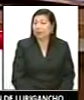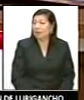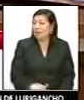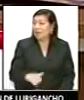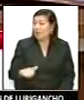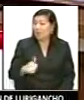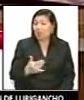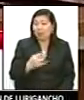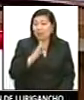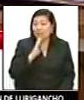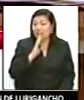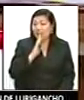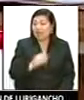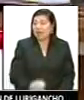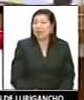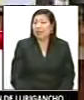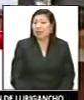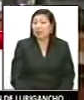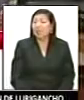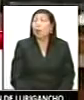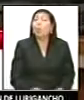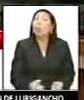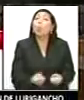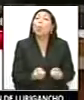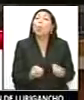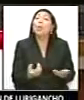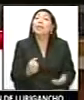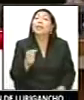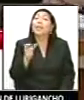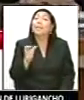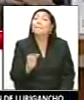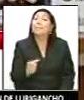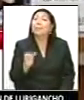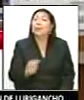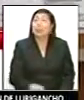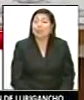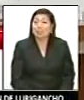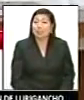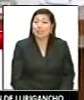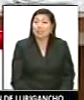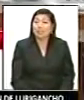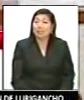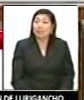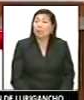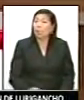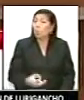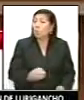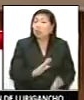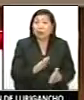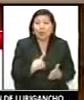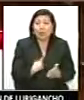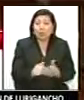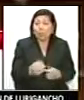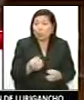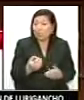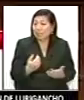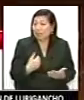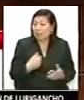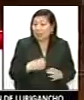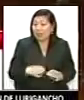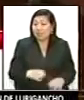línea de congresista Mario Mantilla, ¿no? ¿Cuántos ciudadanos están ahorita haciendo su juicio y todos los juicios los siguen